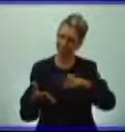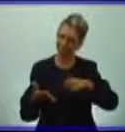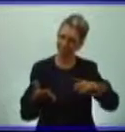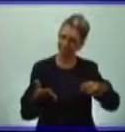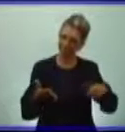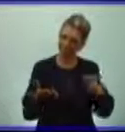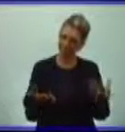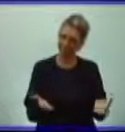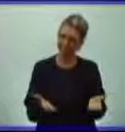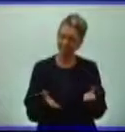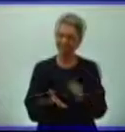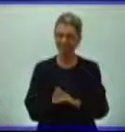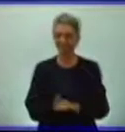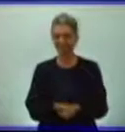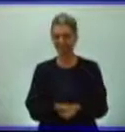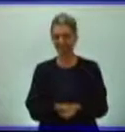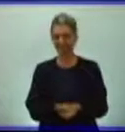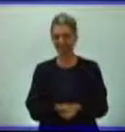actividades.